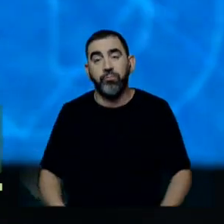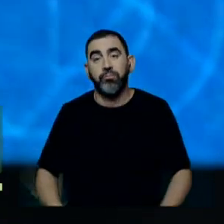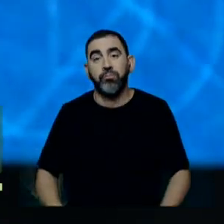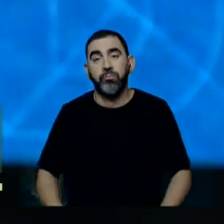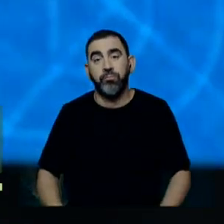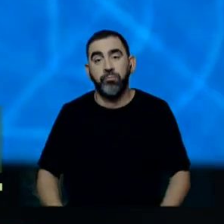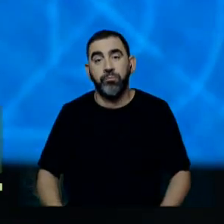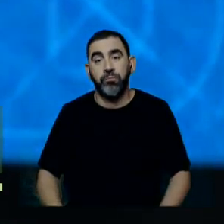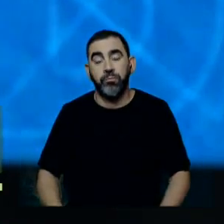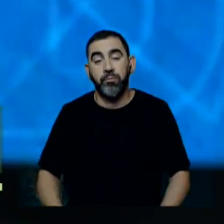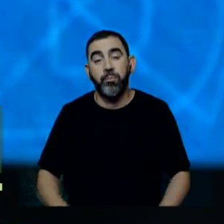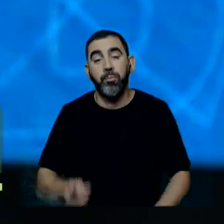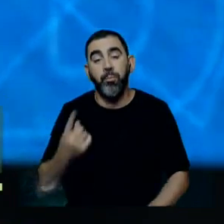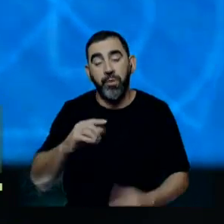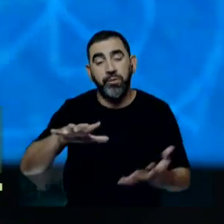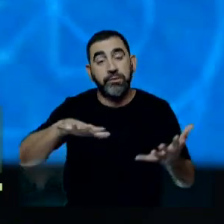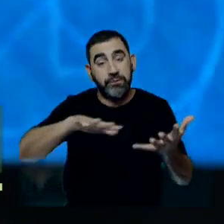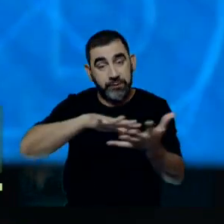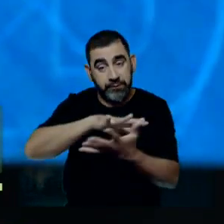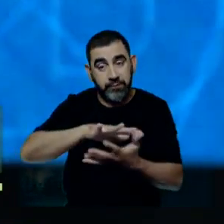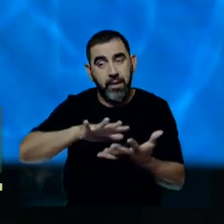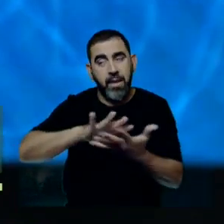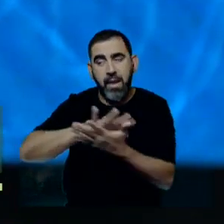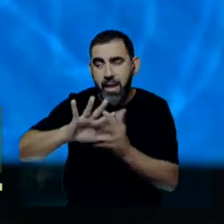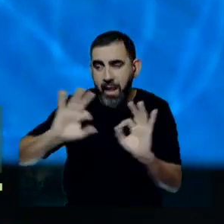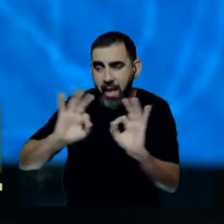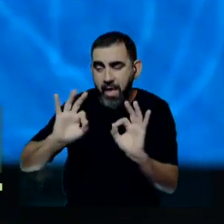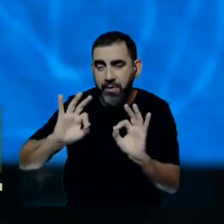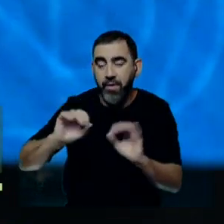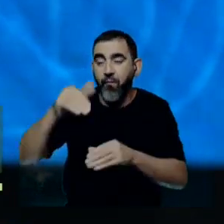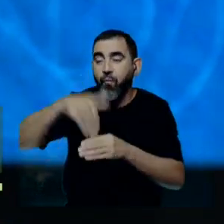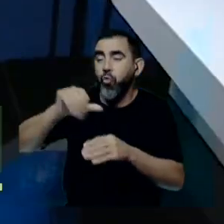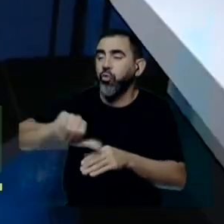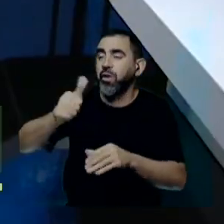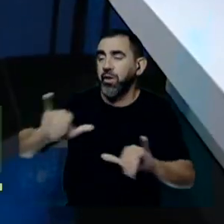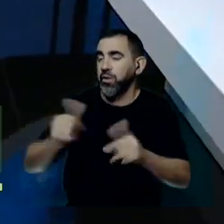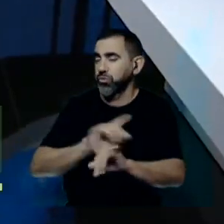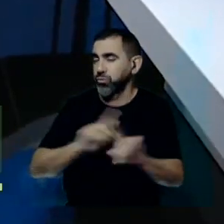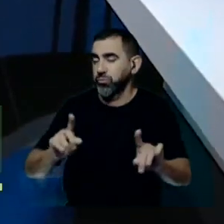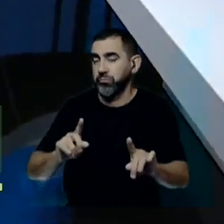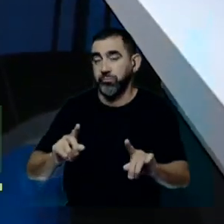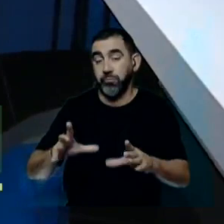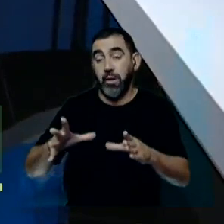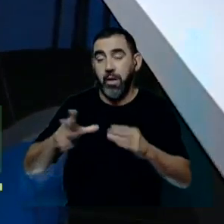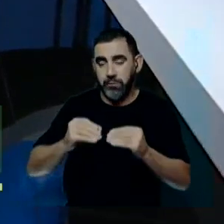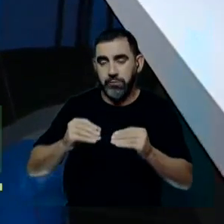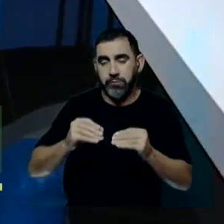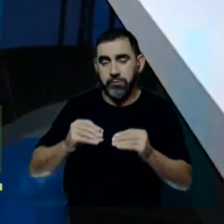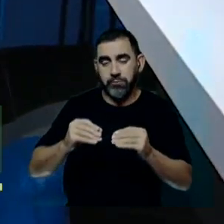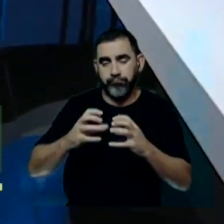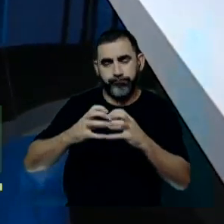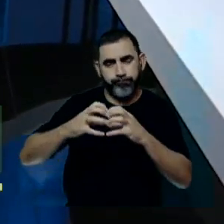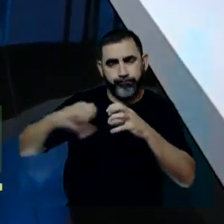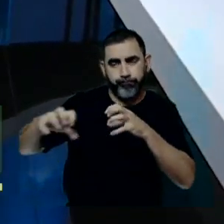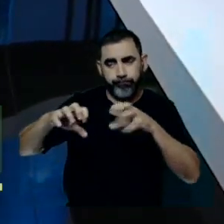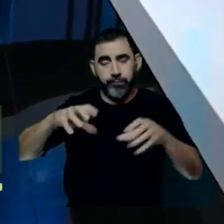vuelva a gobernar. Pero en un panorama donde nadie tiene la elección ganada. Al aceptar que existe un escenario de polarización